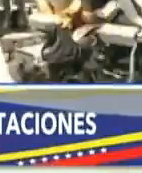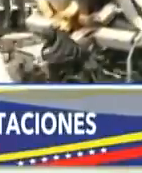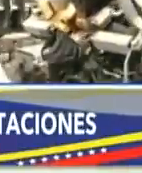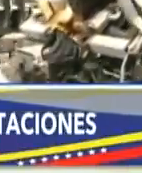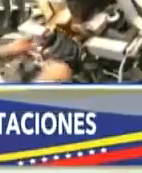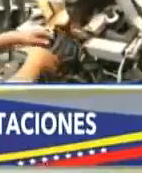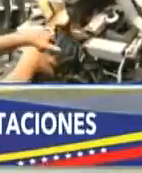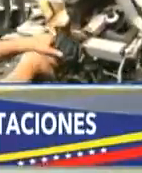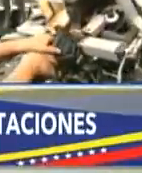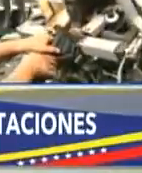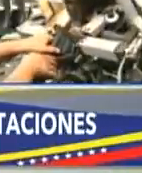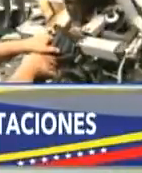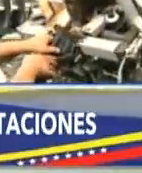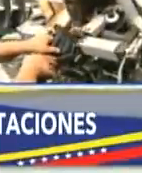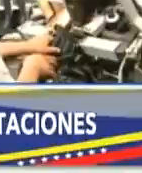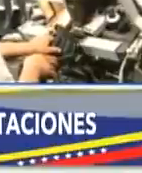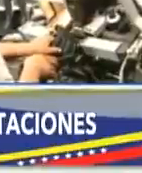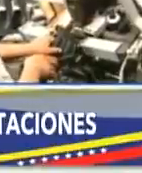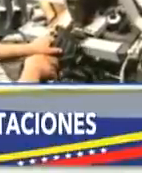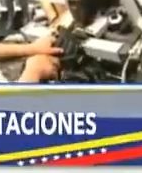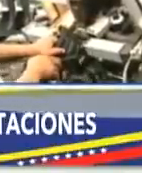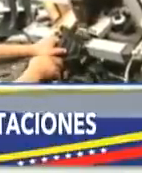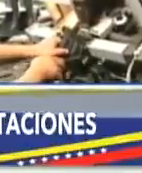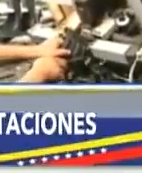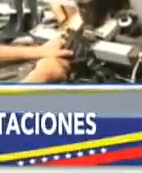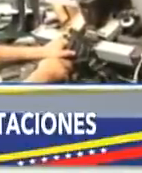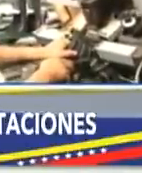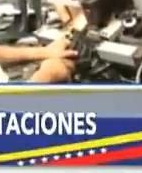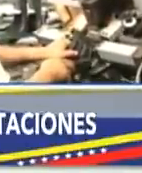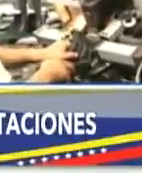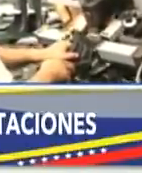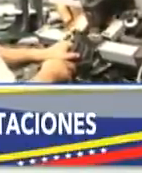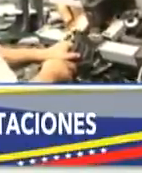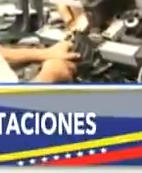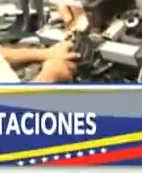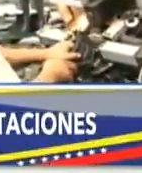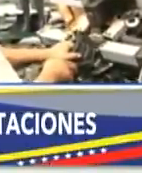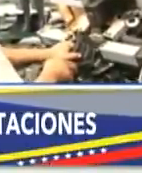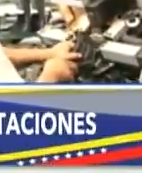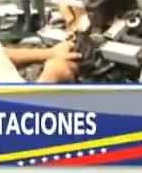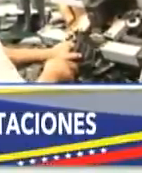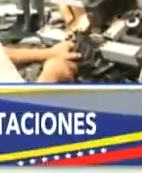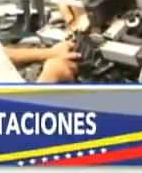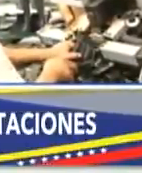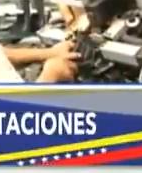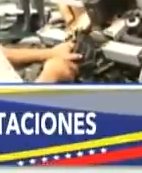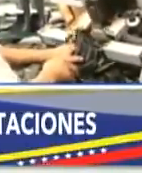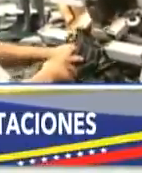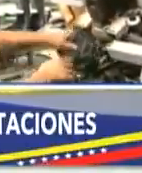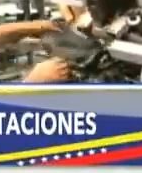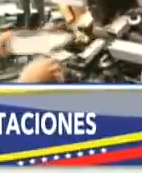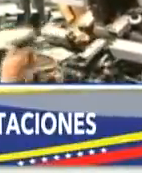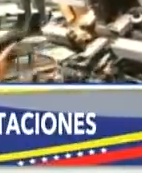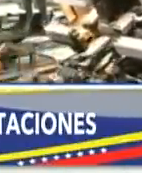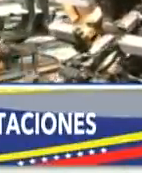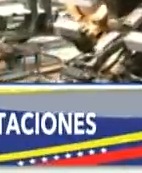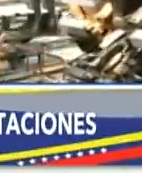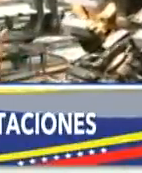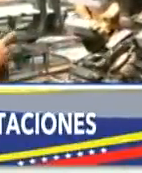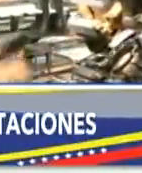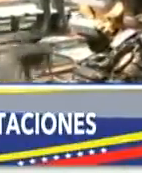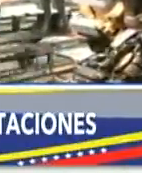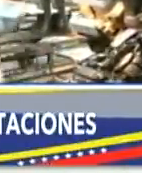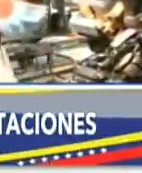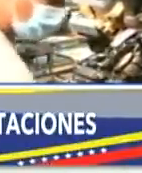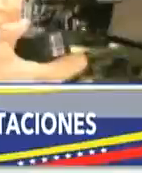Venezuela ha apostado estos dos años, a pesar de la pandemia 2020-2021, por la